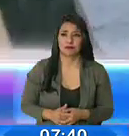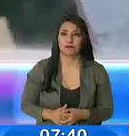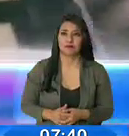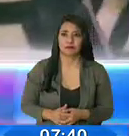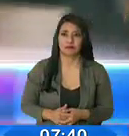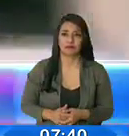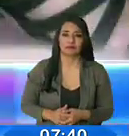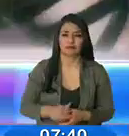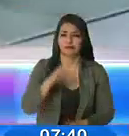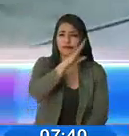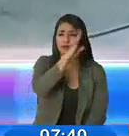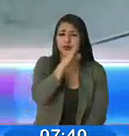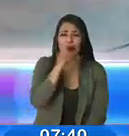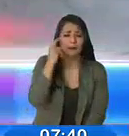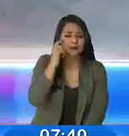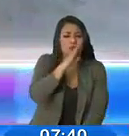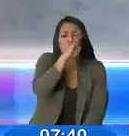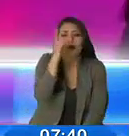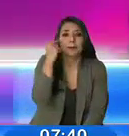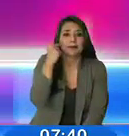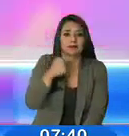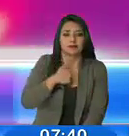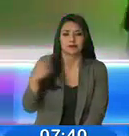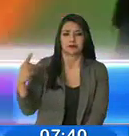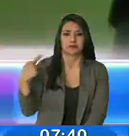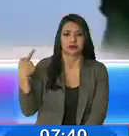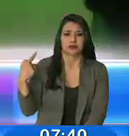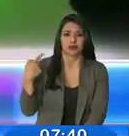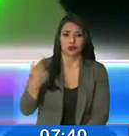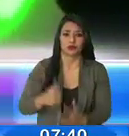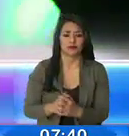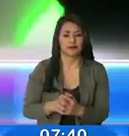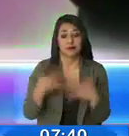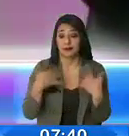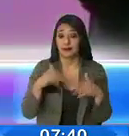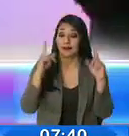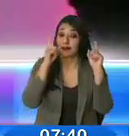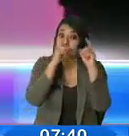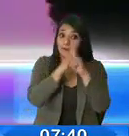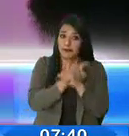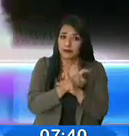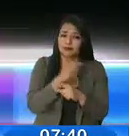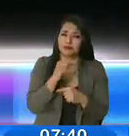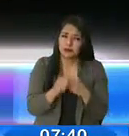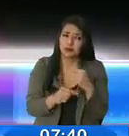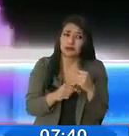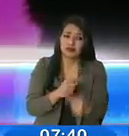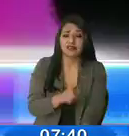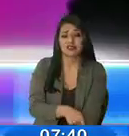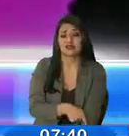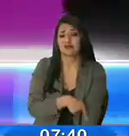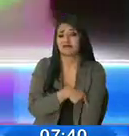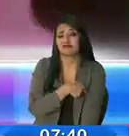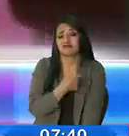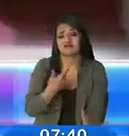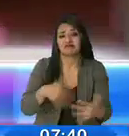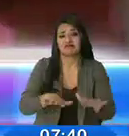Asegura que nunca pensó que se dedicaría a esta profesión, que el inicio fue muy complicado, pero que ya se ha acostumbrado a esta vida.